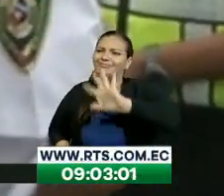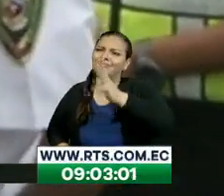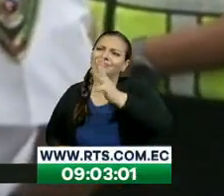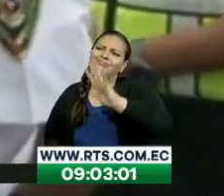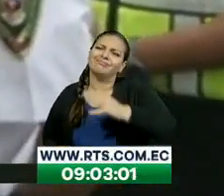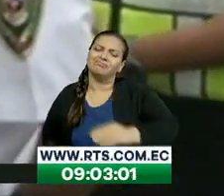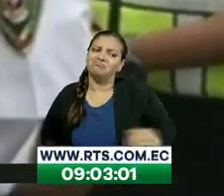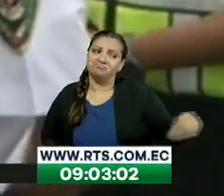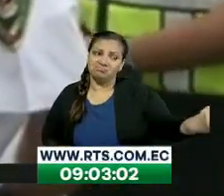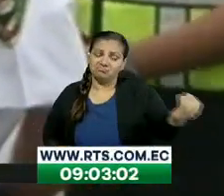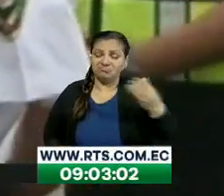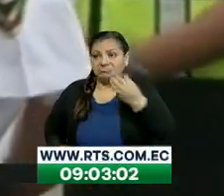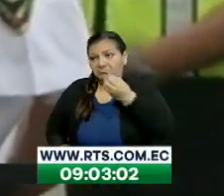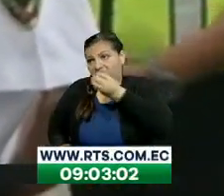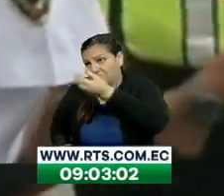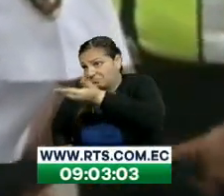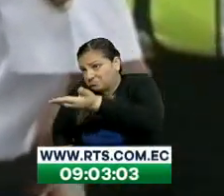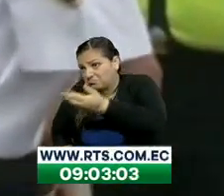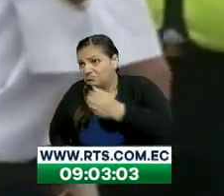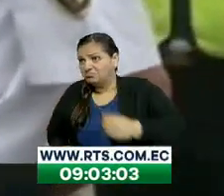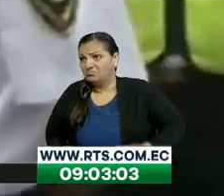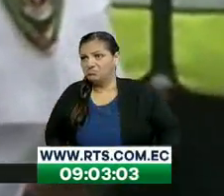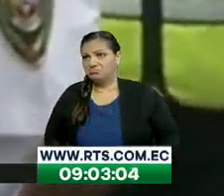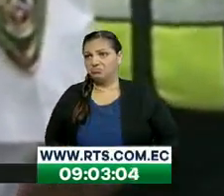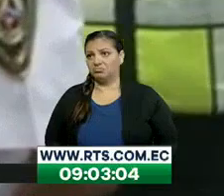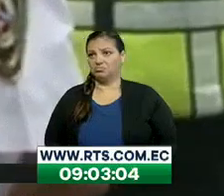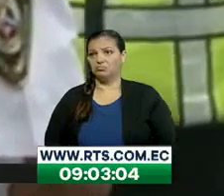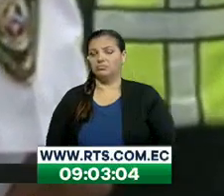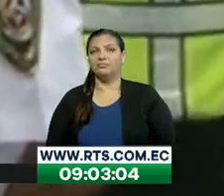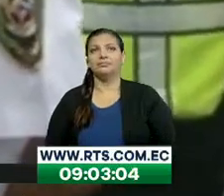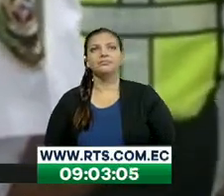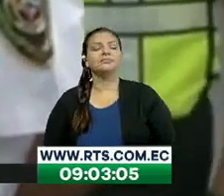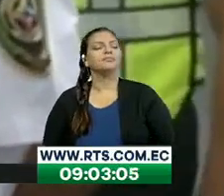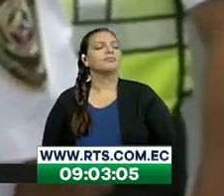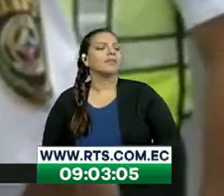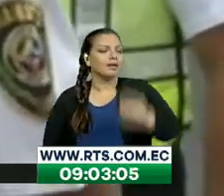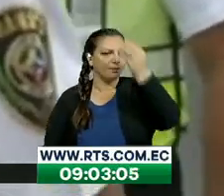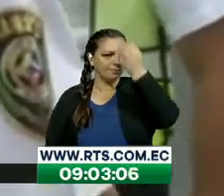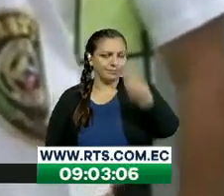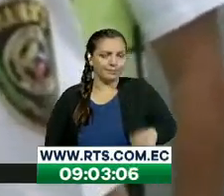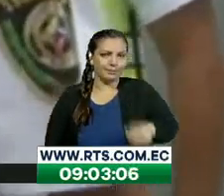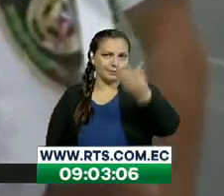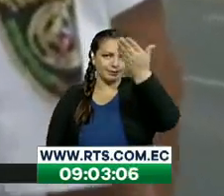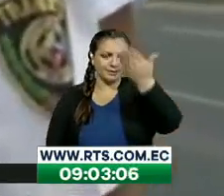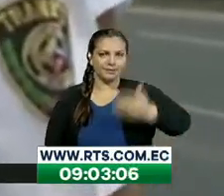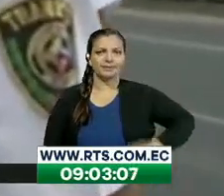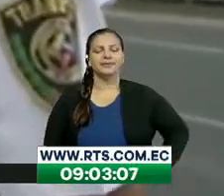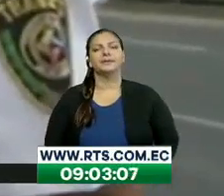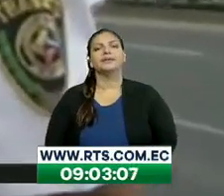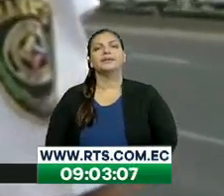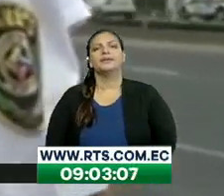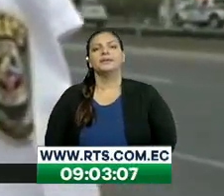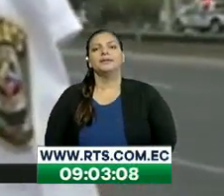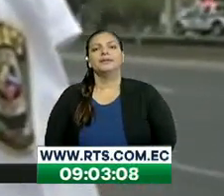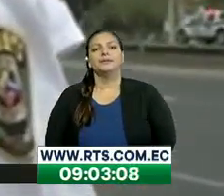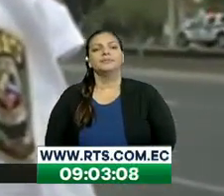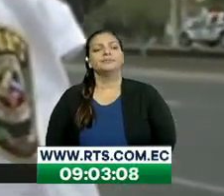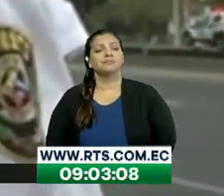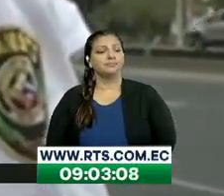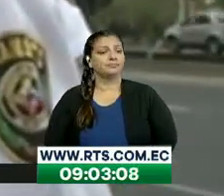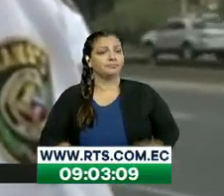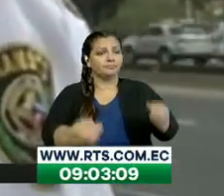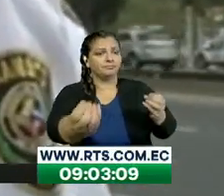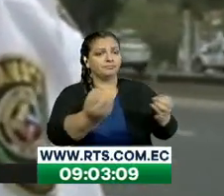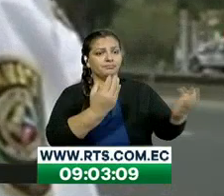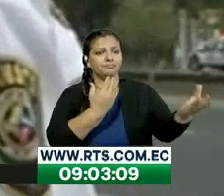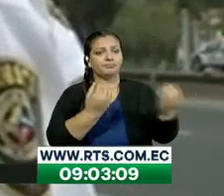hacen para, en cierta manera, suplir el pedido de ellos? Buenos días. Bueno, ustedes conocen que nosotros siempre estamos prestos a escuchar